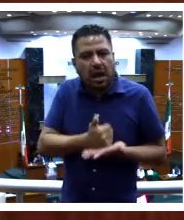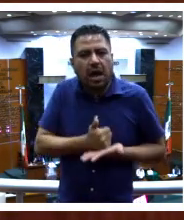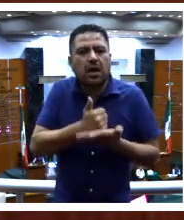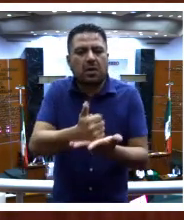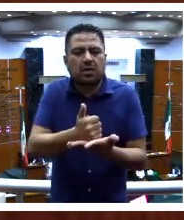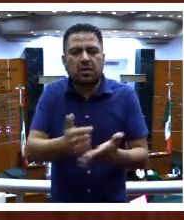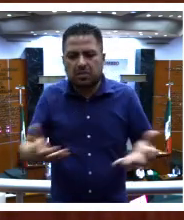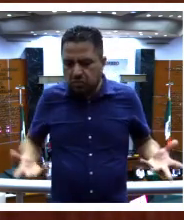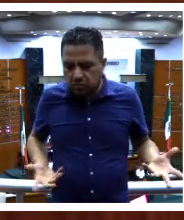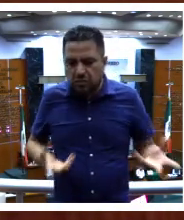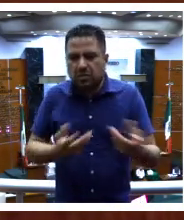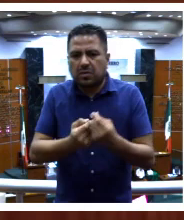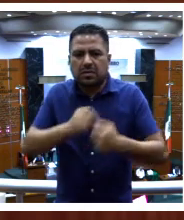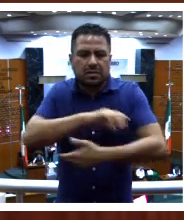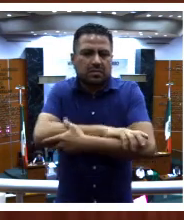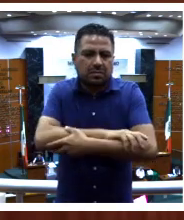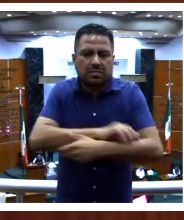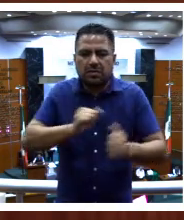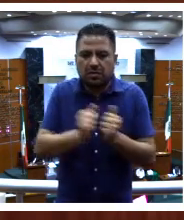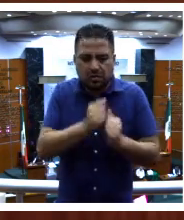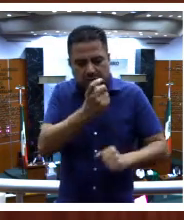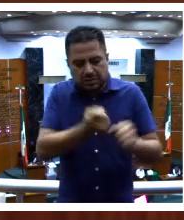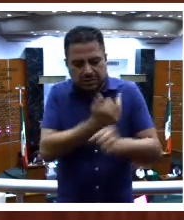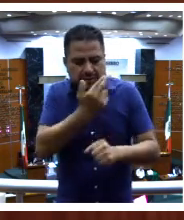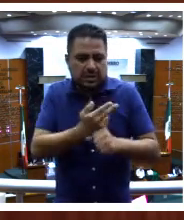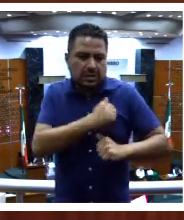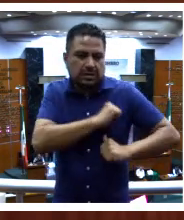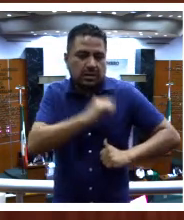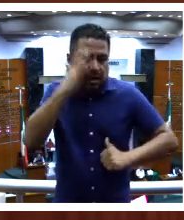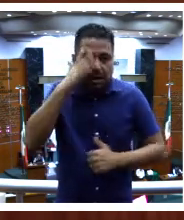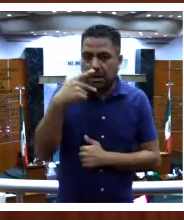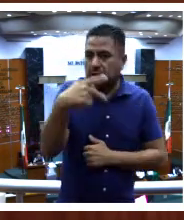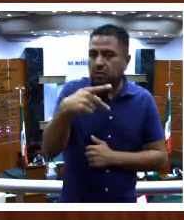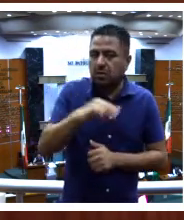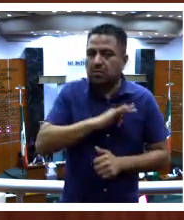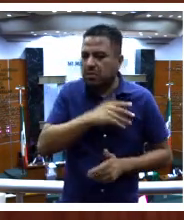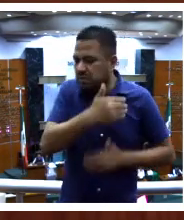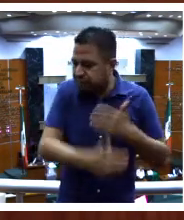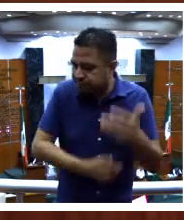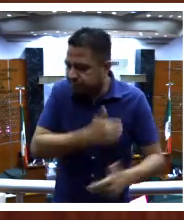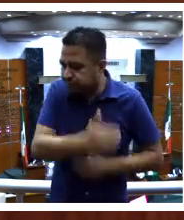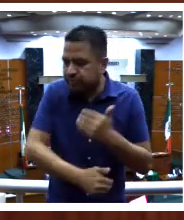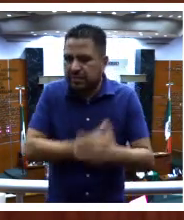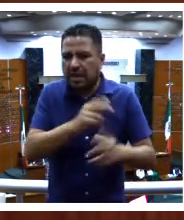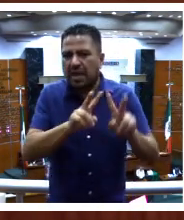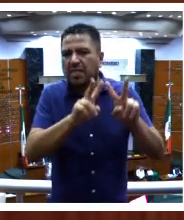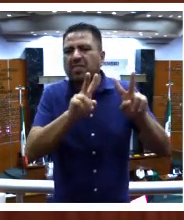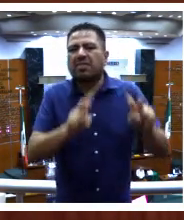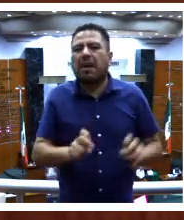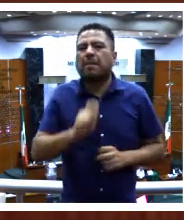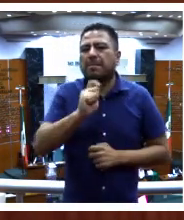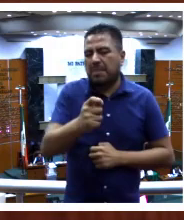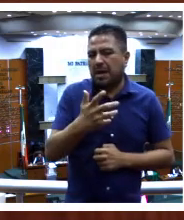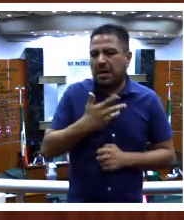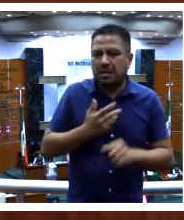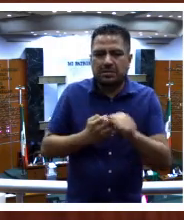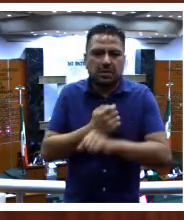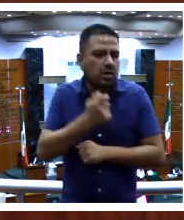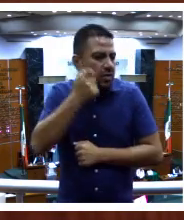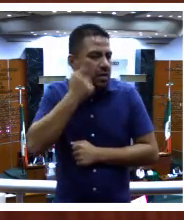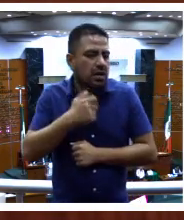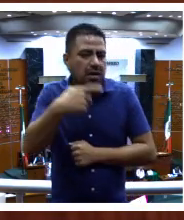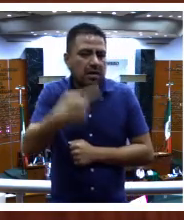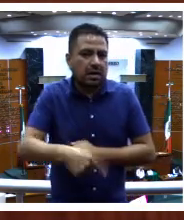y caminando de la mano de la Secretaría a su cargo para sacar adelante los temas que ocupan al Estado de